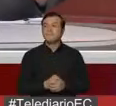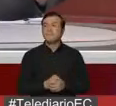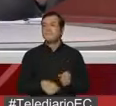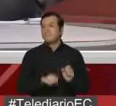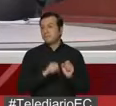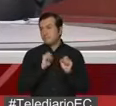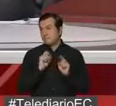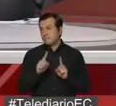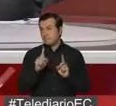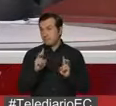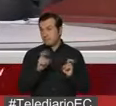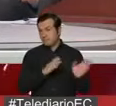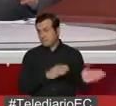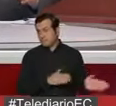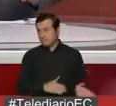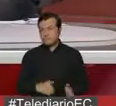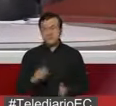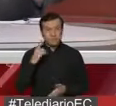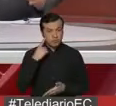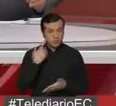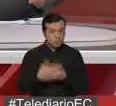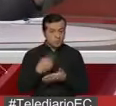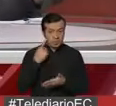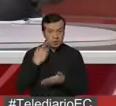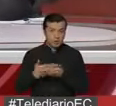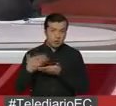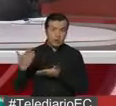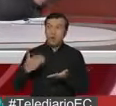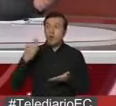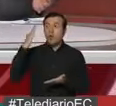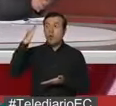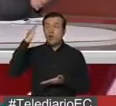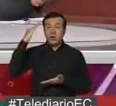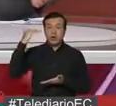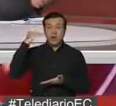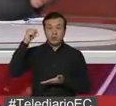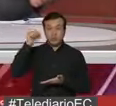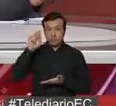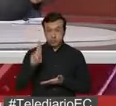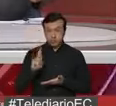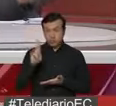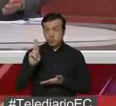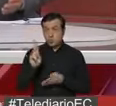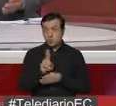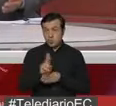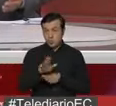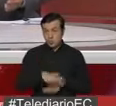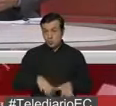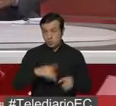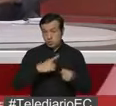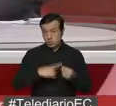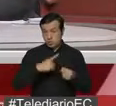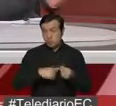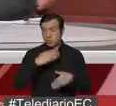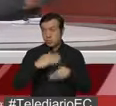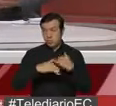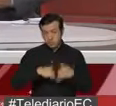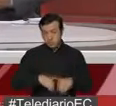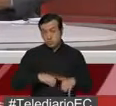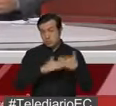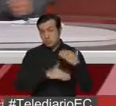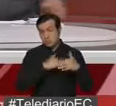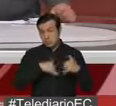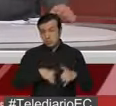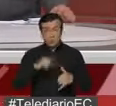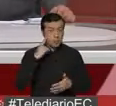caso, estas pruebas traídas desde Corea del Sur han sido de utilidad en la capital y se van a utilizar de ahí para seguir